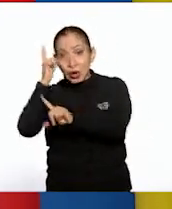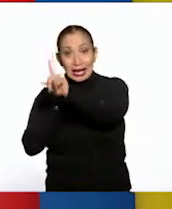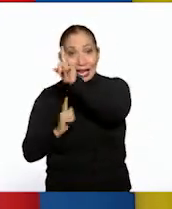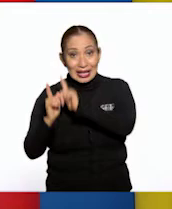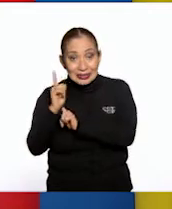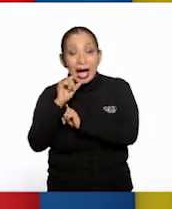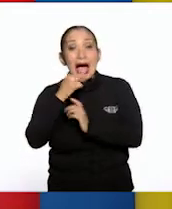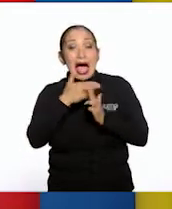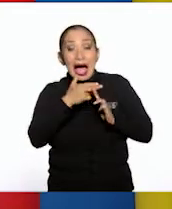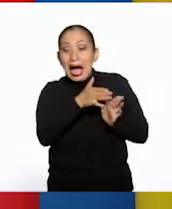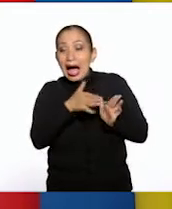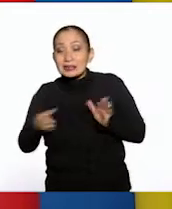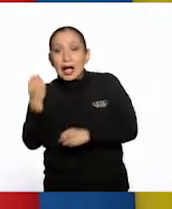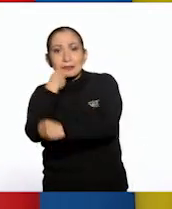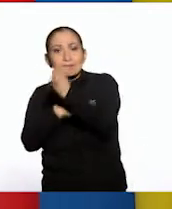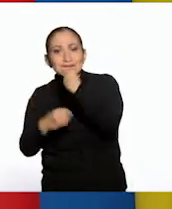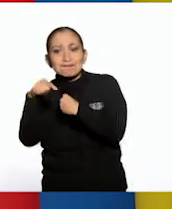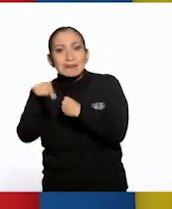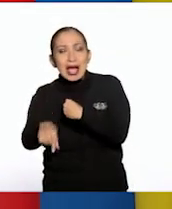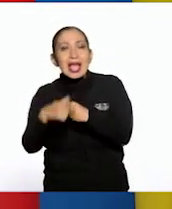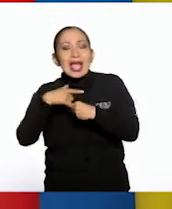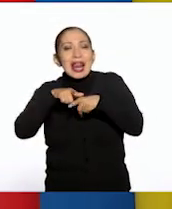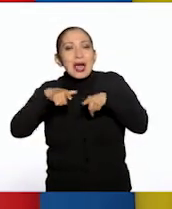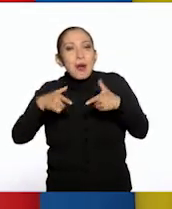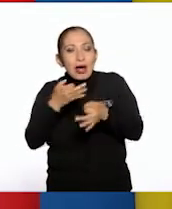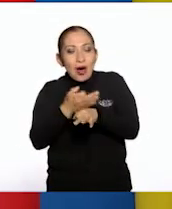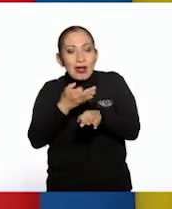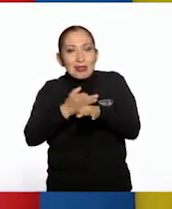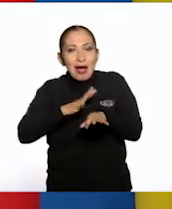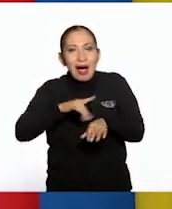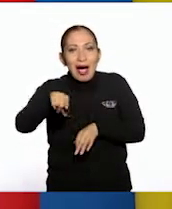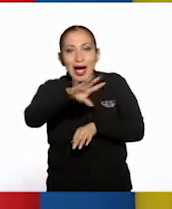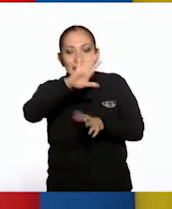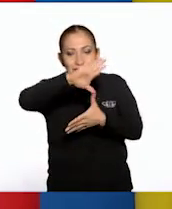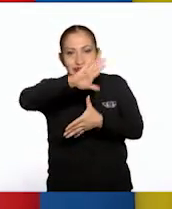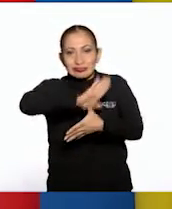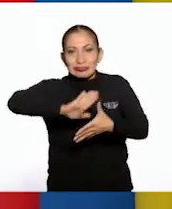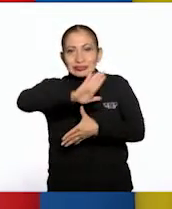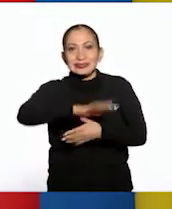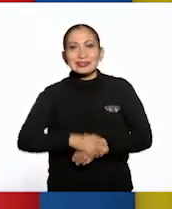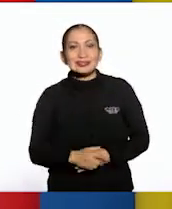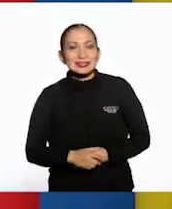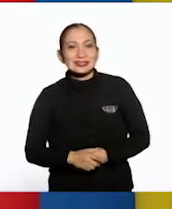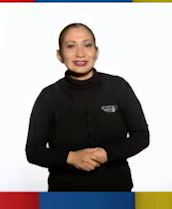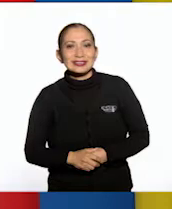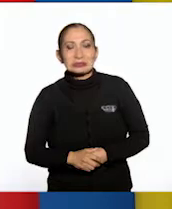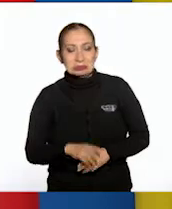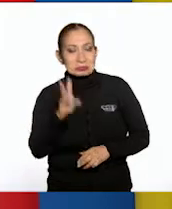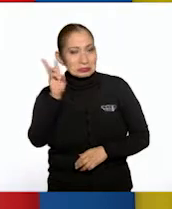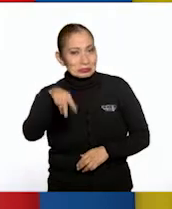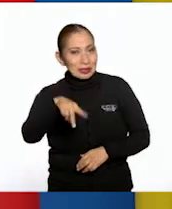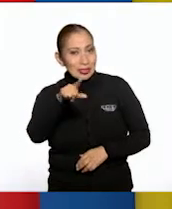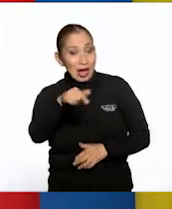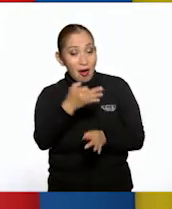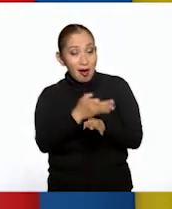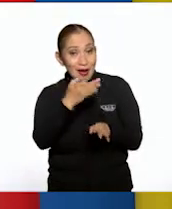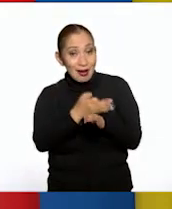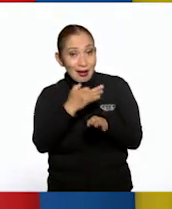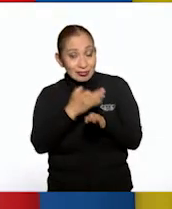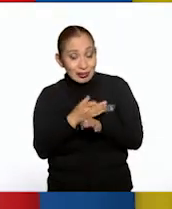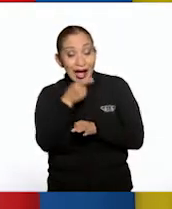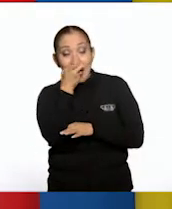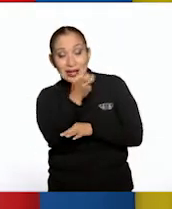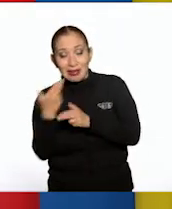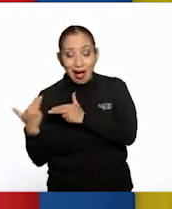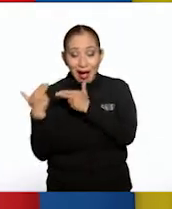griegos, hasta la alimentación y el lenguaje que tenemos actualmente en el continente americano. Sin duda, en la actualidad,